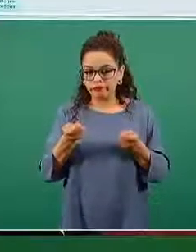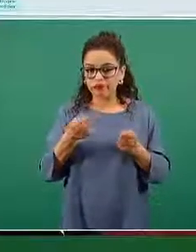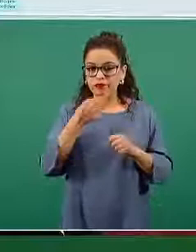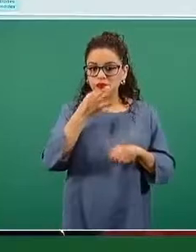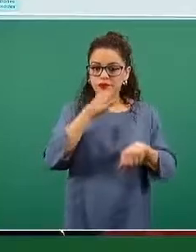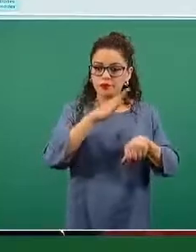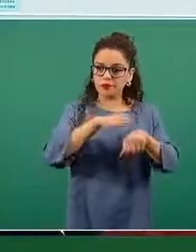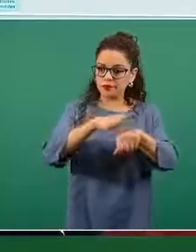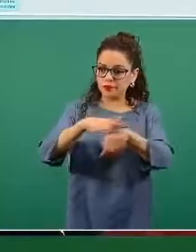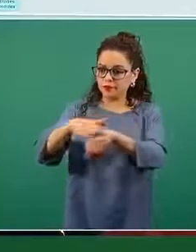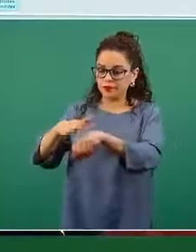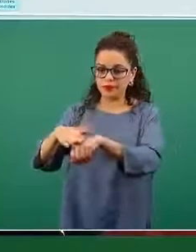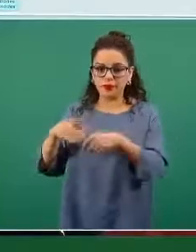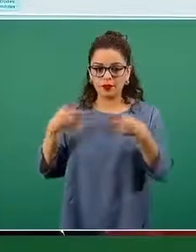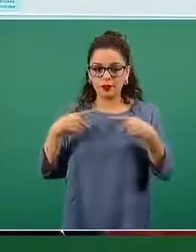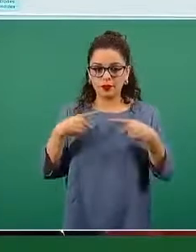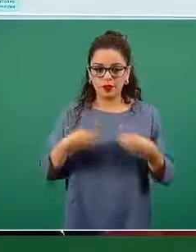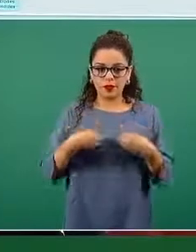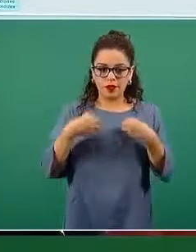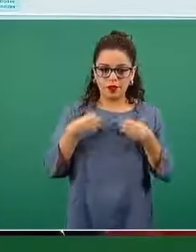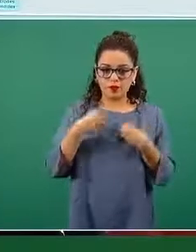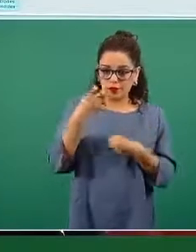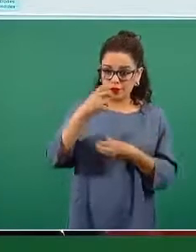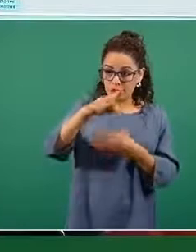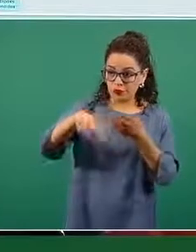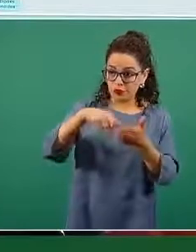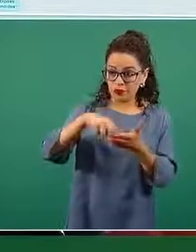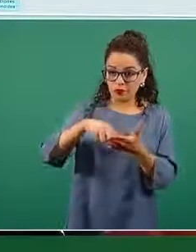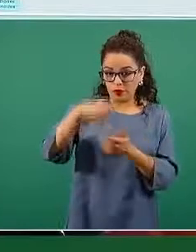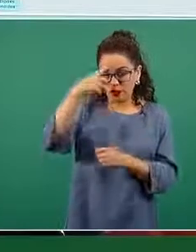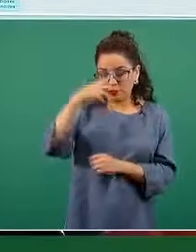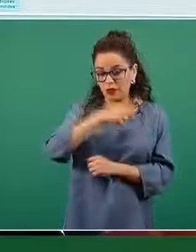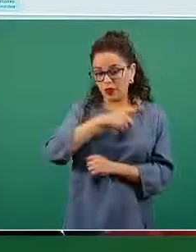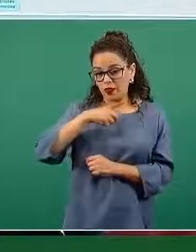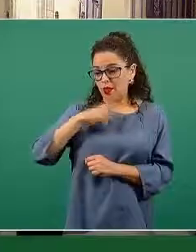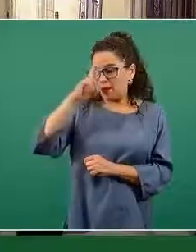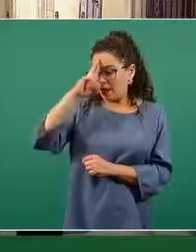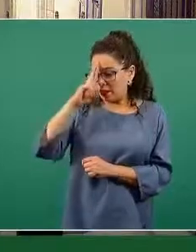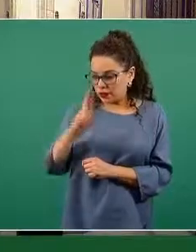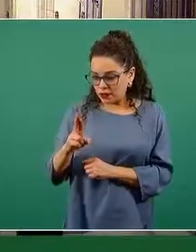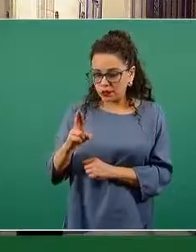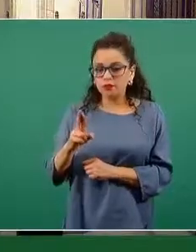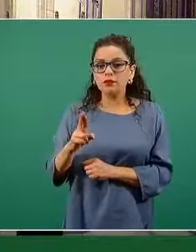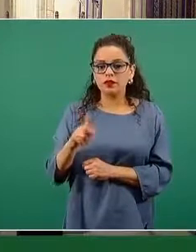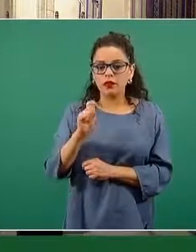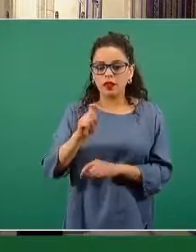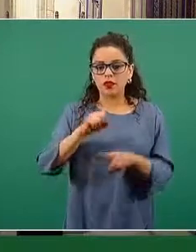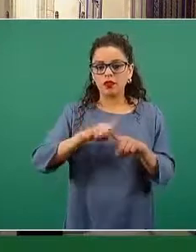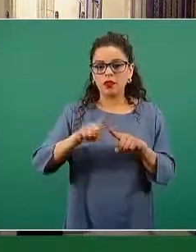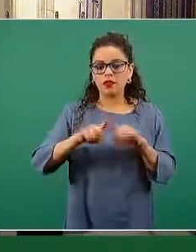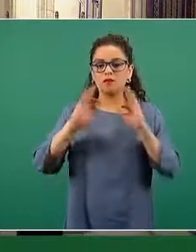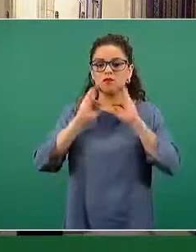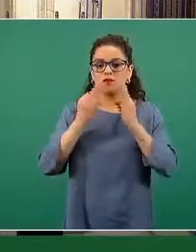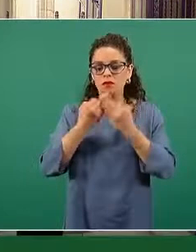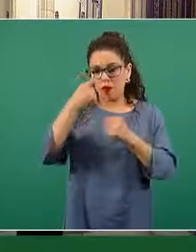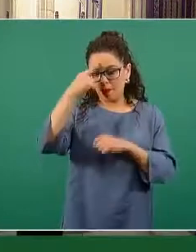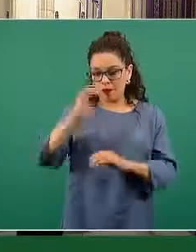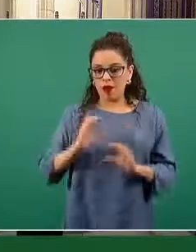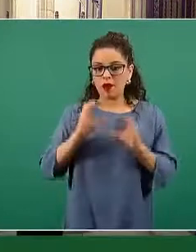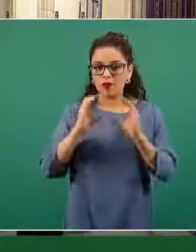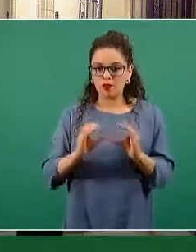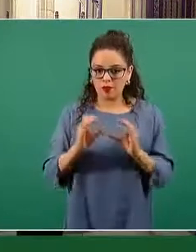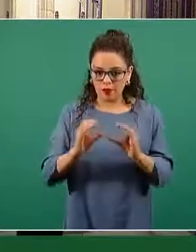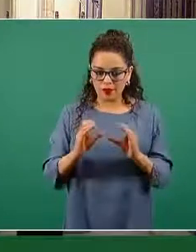llamar a su población a implementar, respetar y poner en práctica las diferentes medidas preventivas. Pero esto